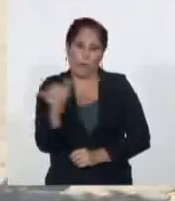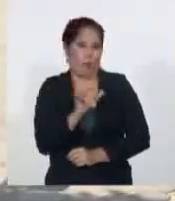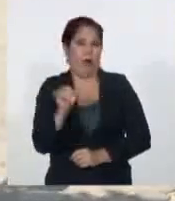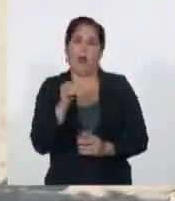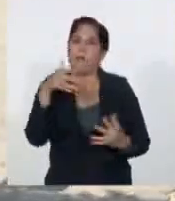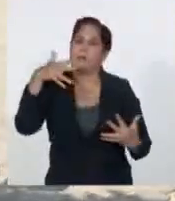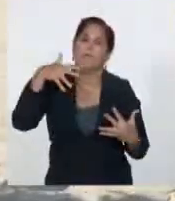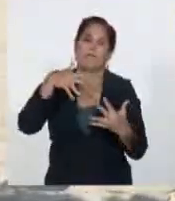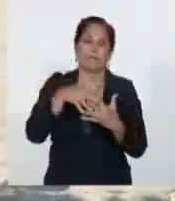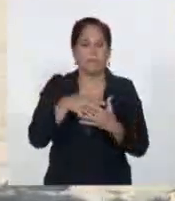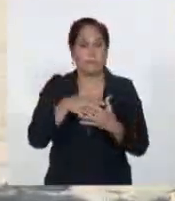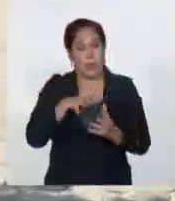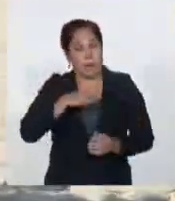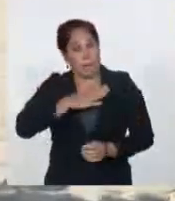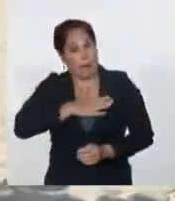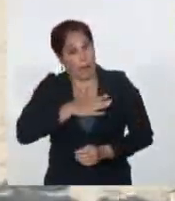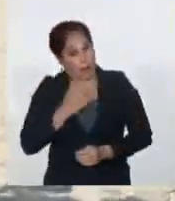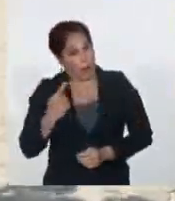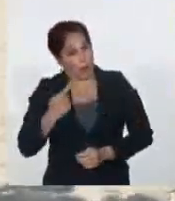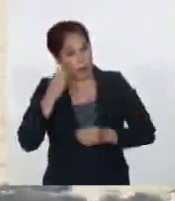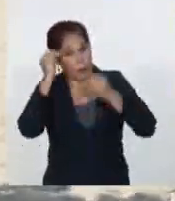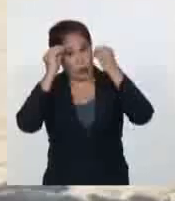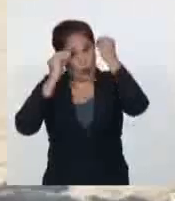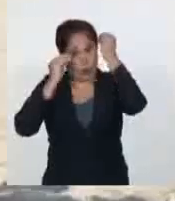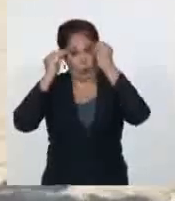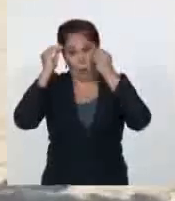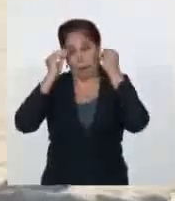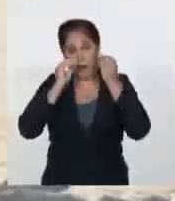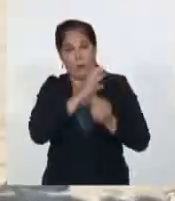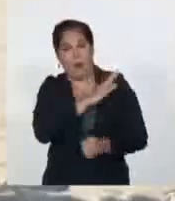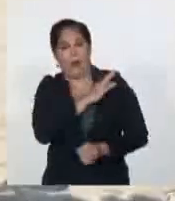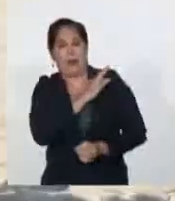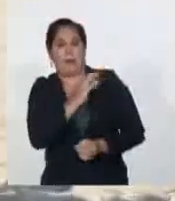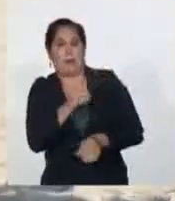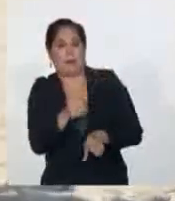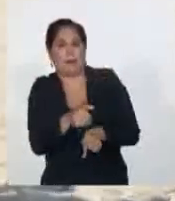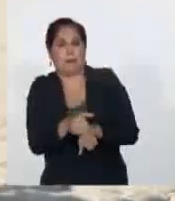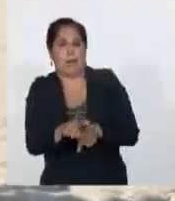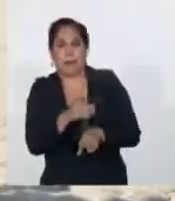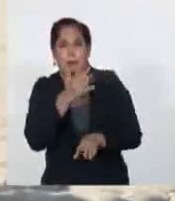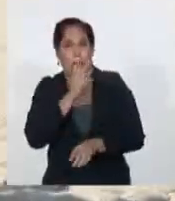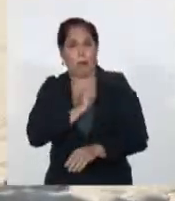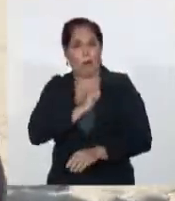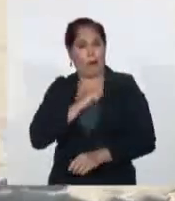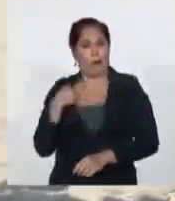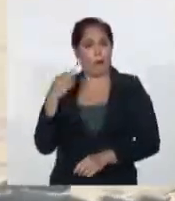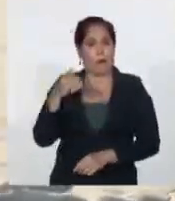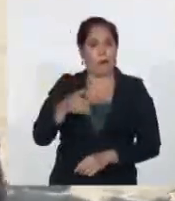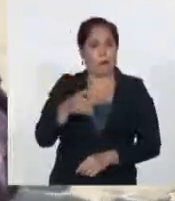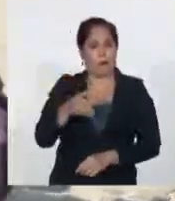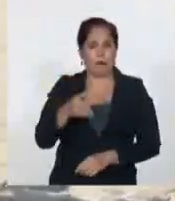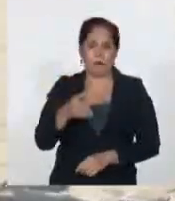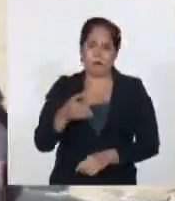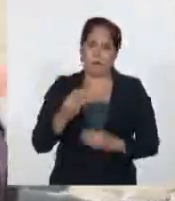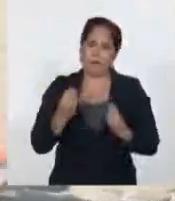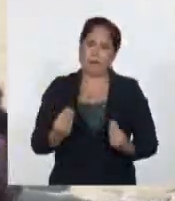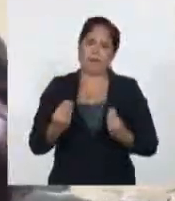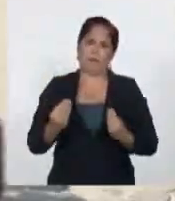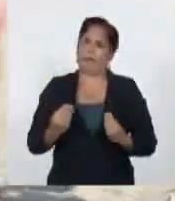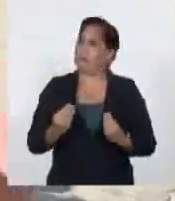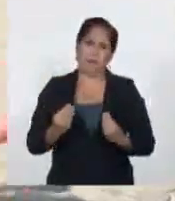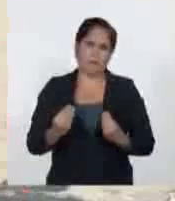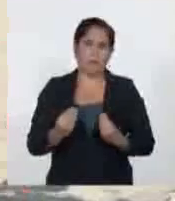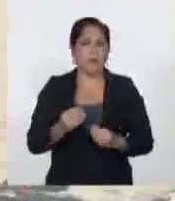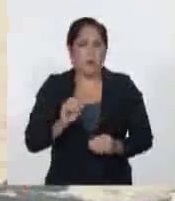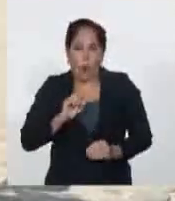indicar al menos en lo que actúan y la sociedad al respecto tienen intención de no permitirnos alzar